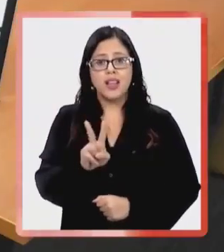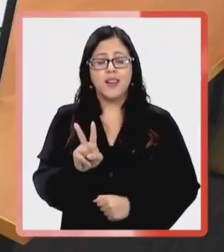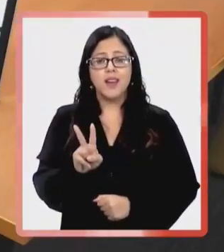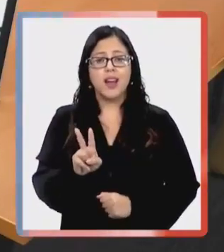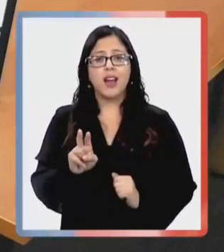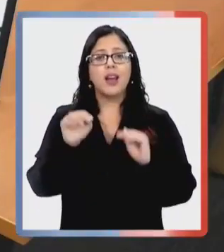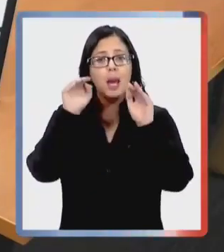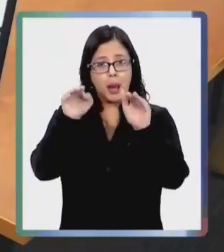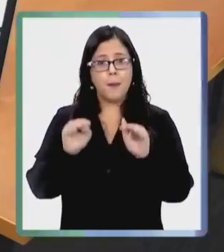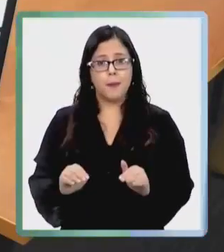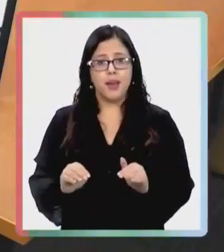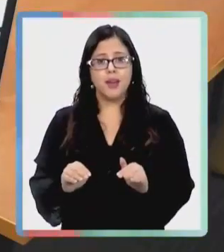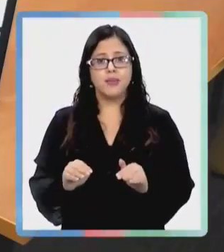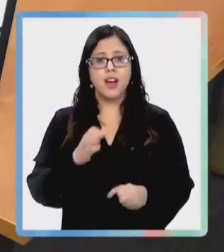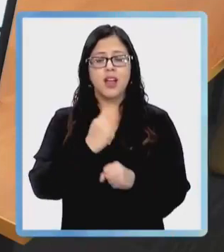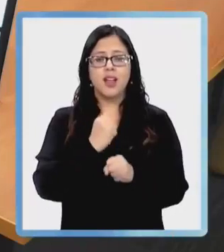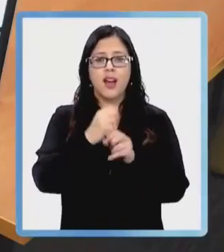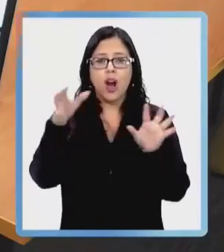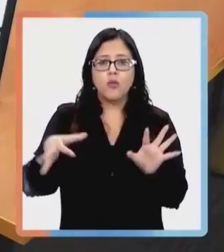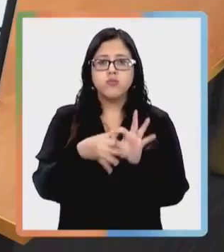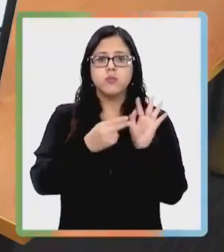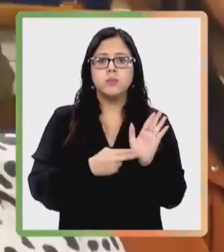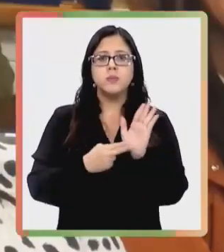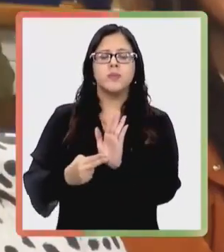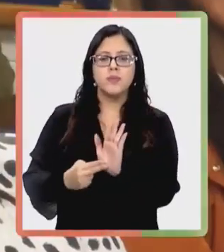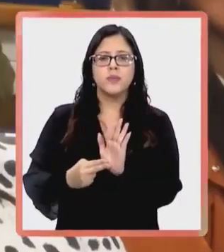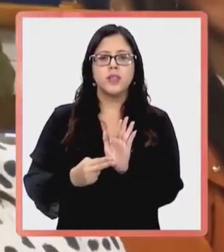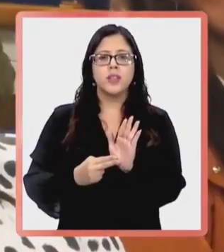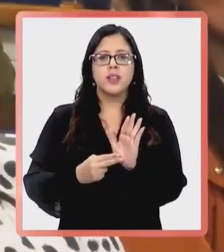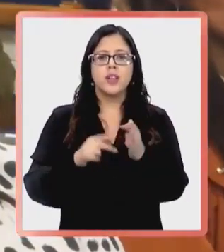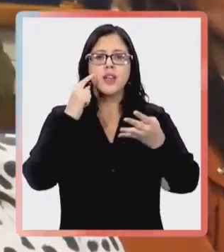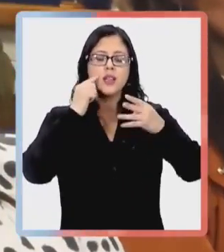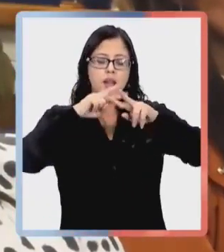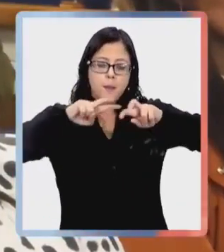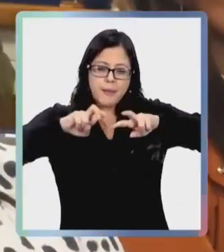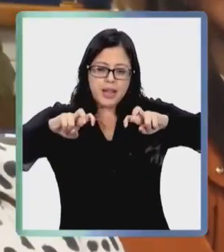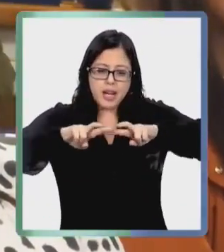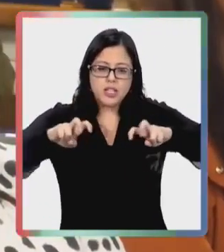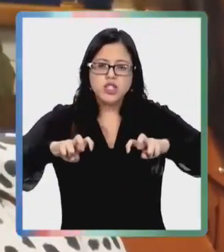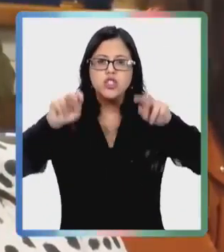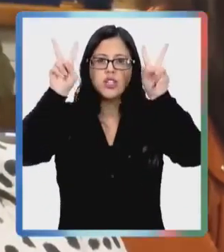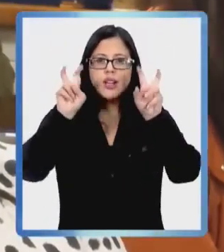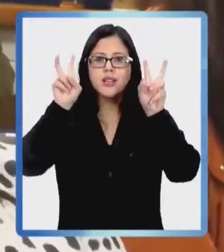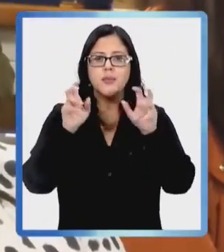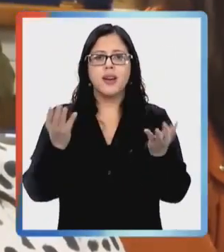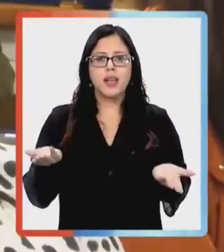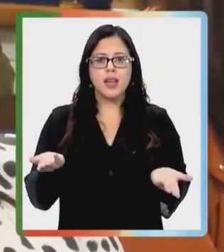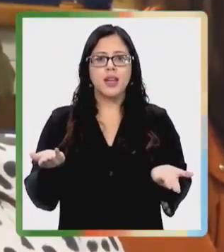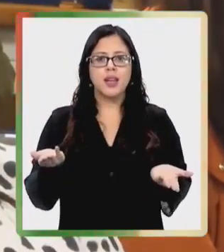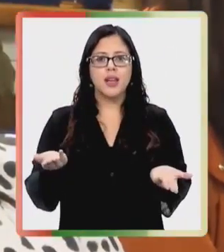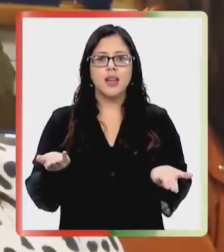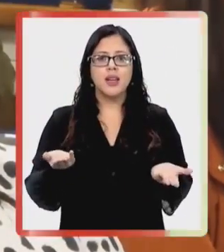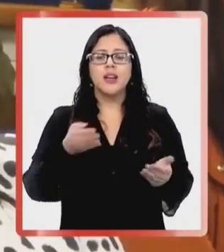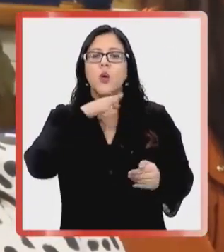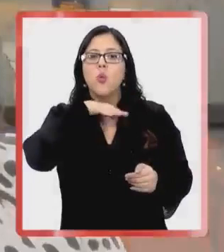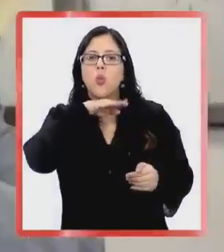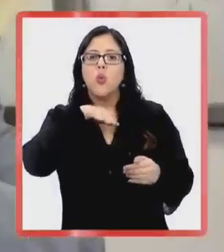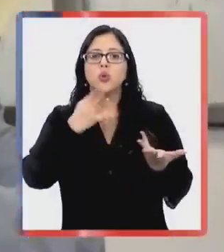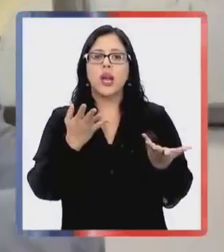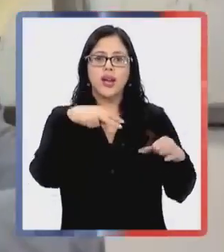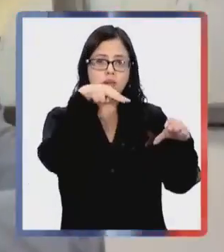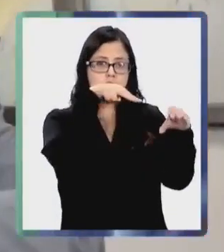misma línea de trabajo, presentando un proyecto, un estudio, más bien un estudio científico con respecto al uso de los